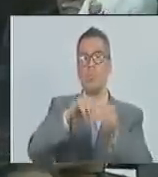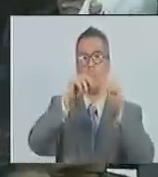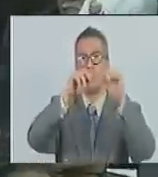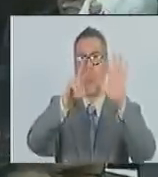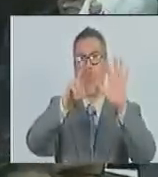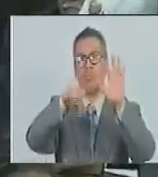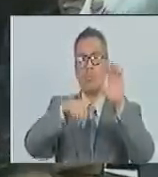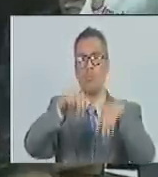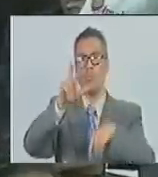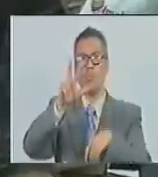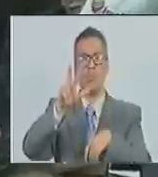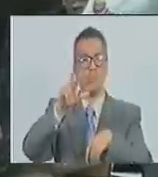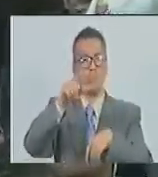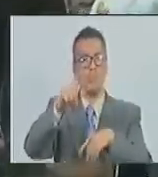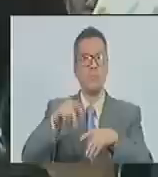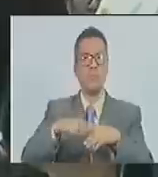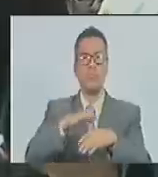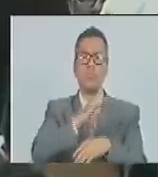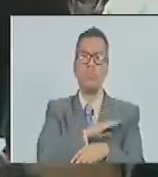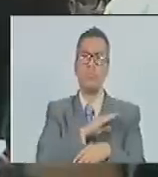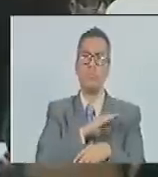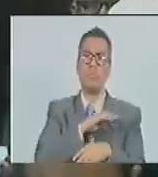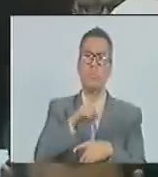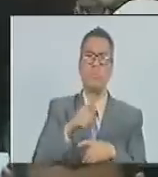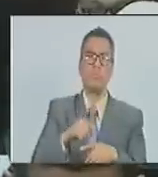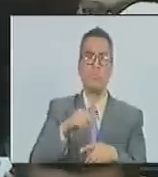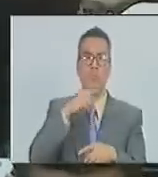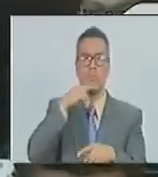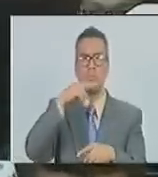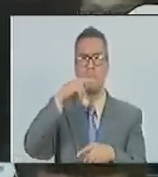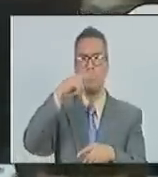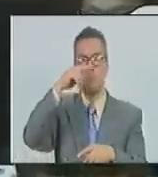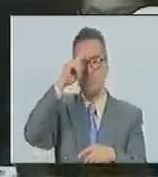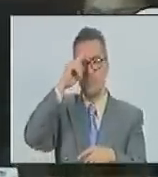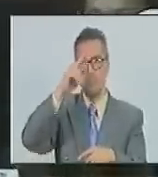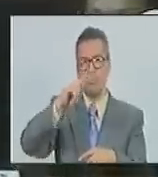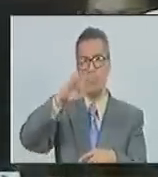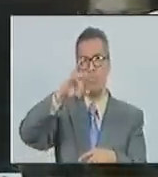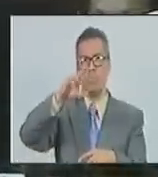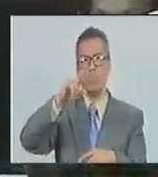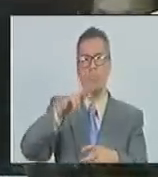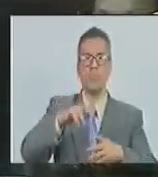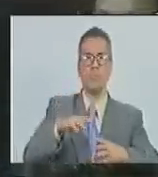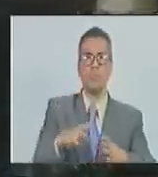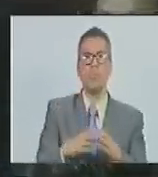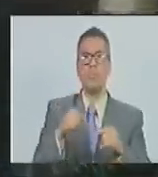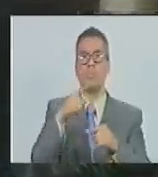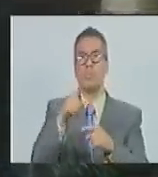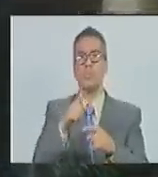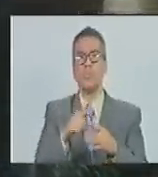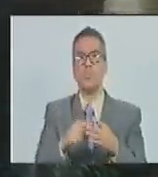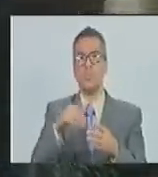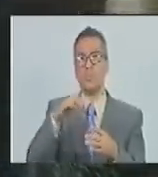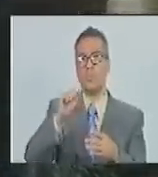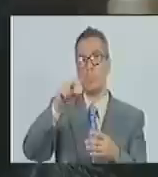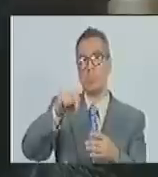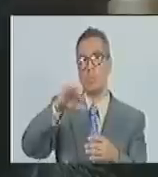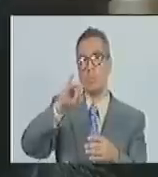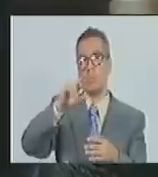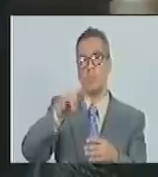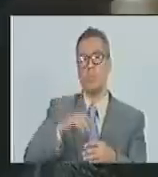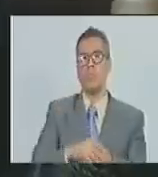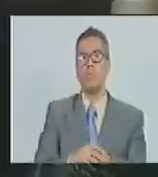1813 a una finca propiedad del padre Rosario en la histórica población de Carmania, del municipio de